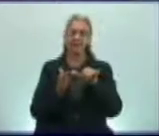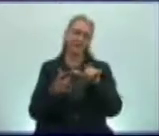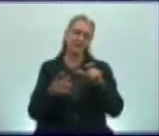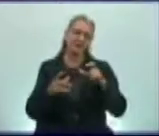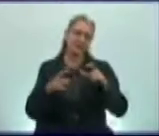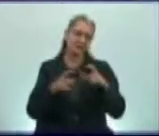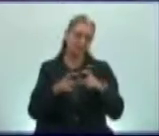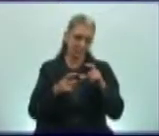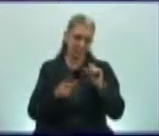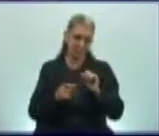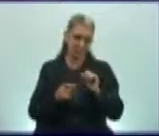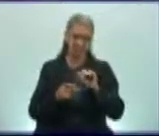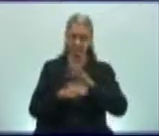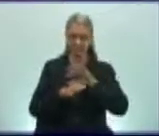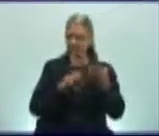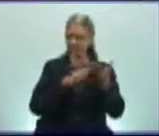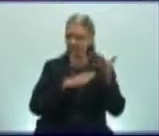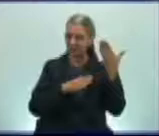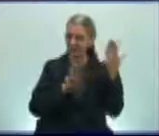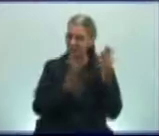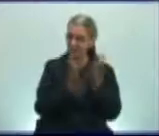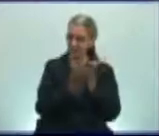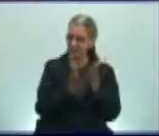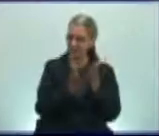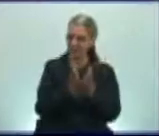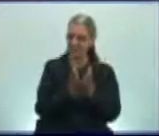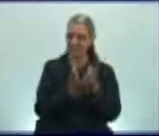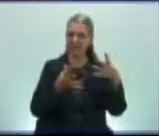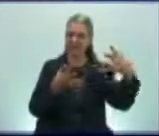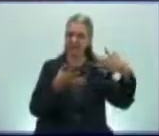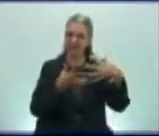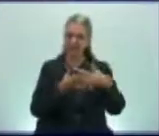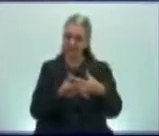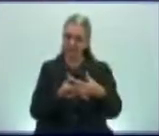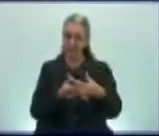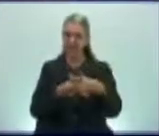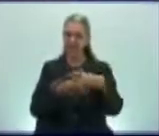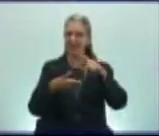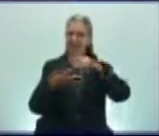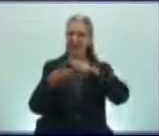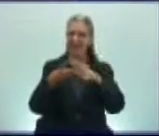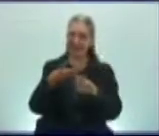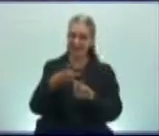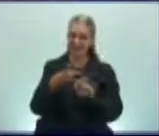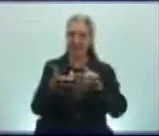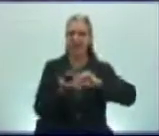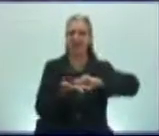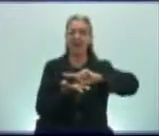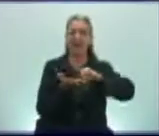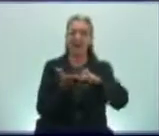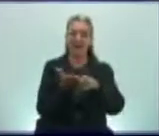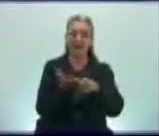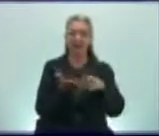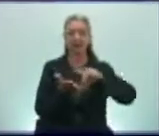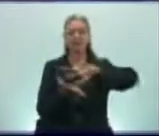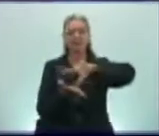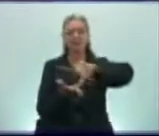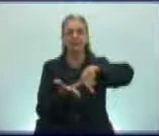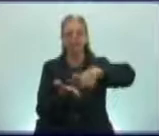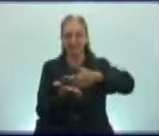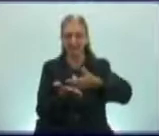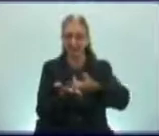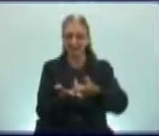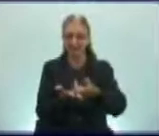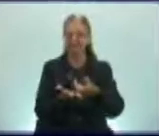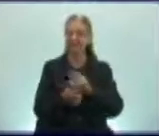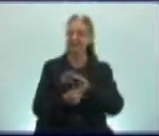las relaciones que se establecen entre los ángulos y los arcos en la circunferencia. Además,